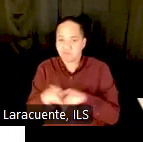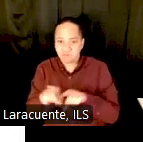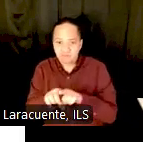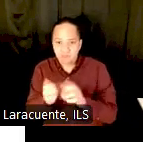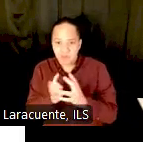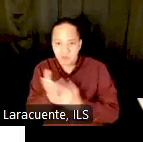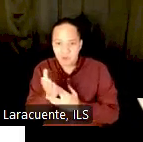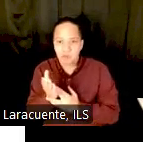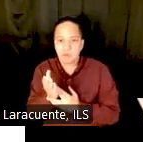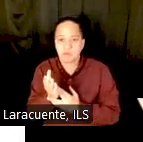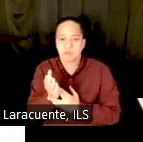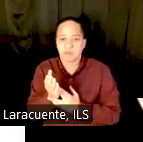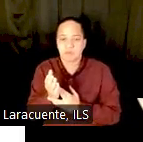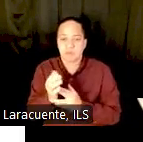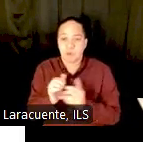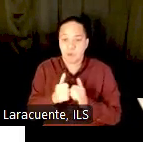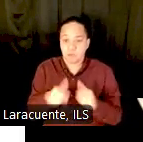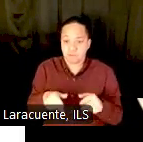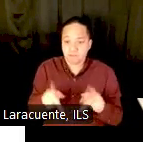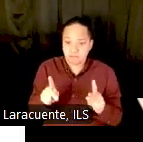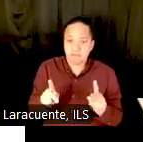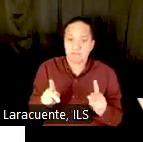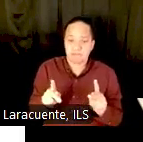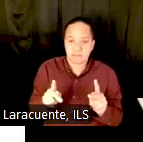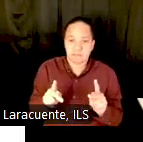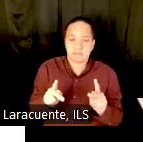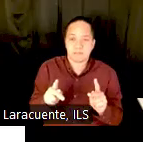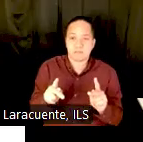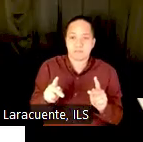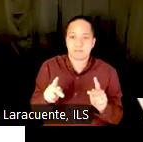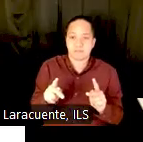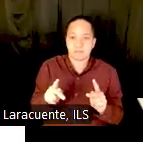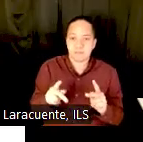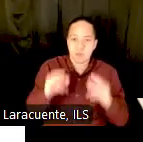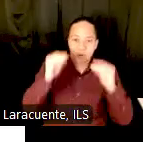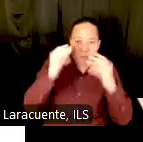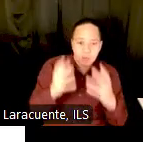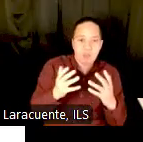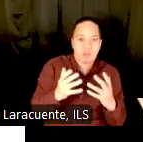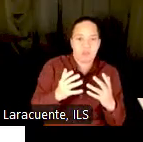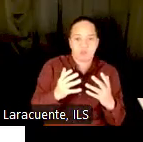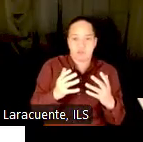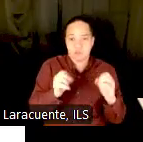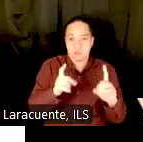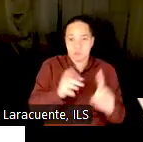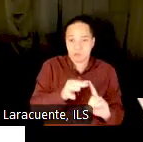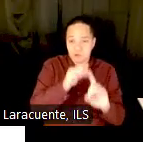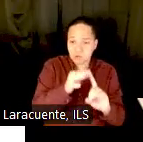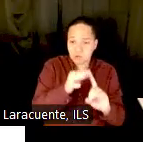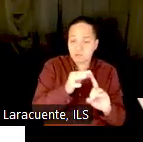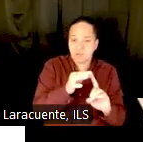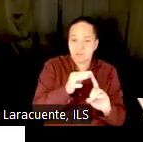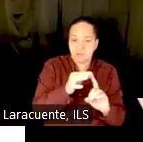de cómo permitir que los maestros y maestras de educación especial,